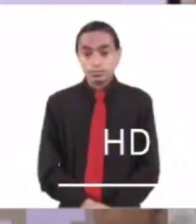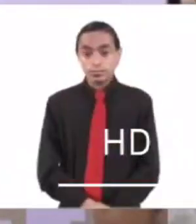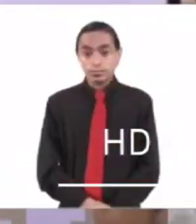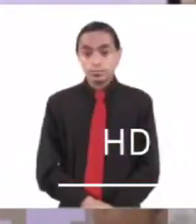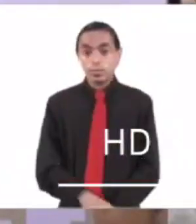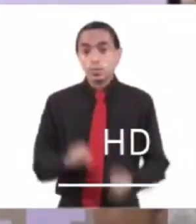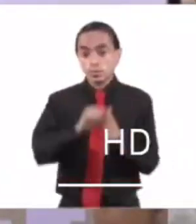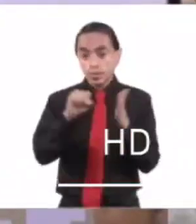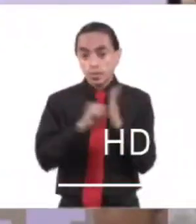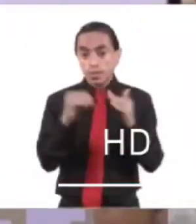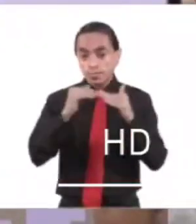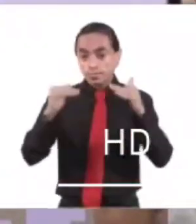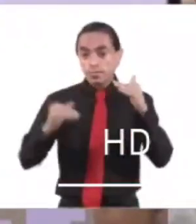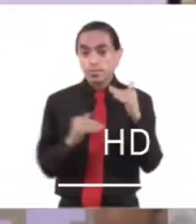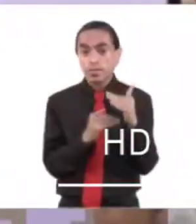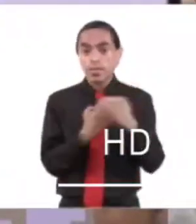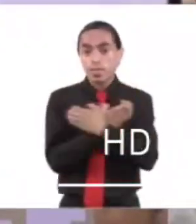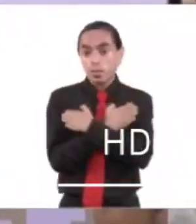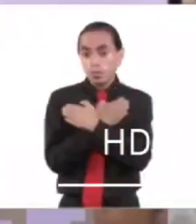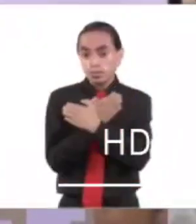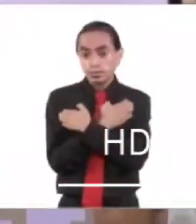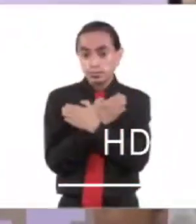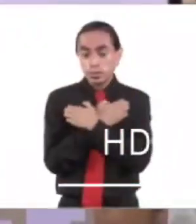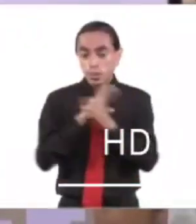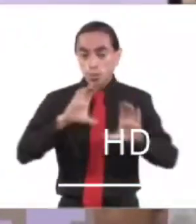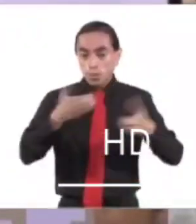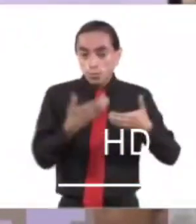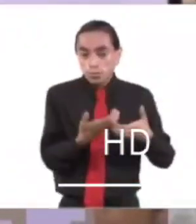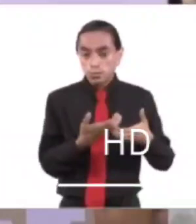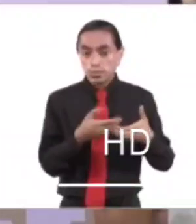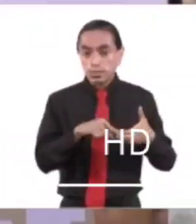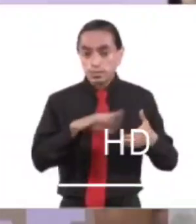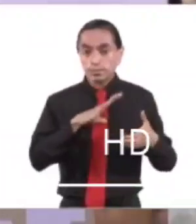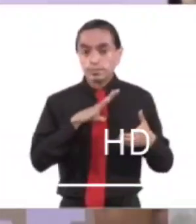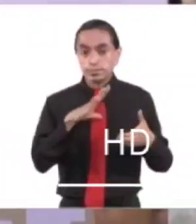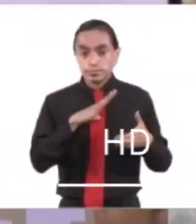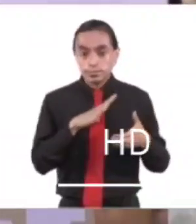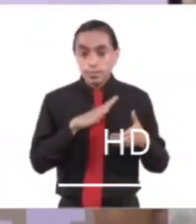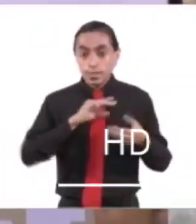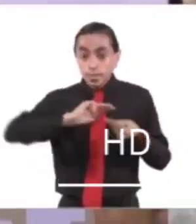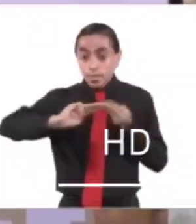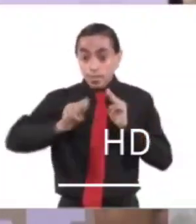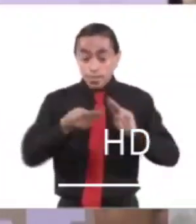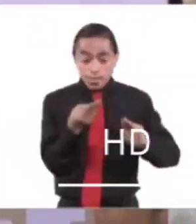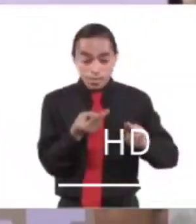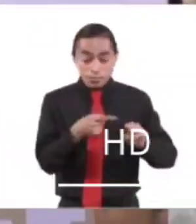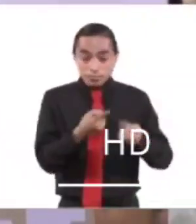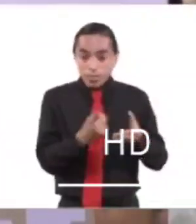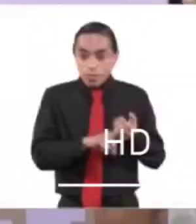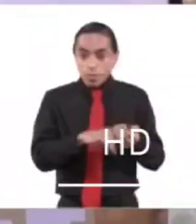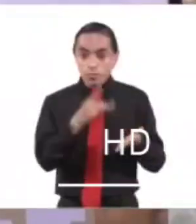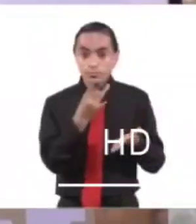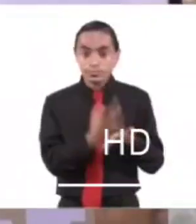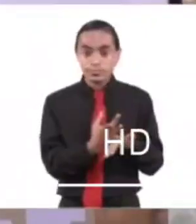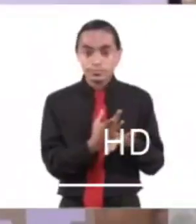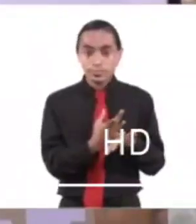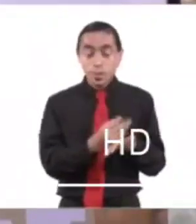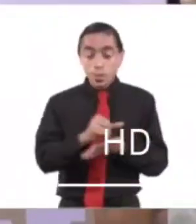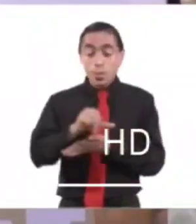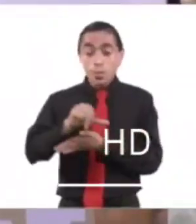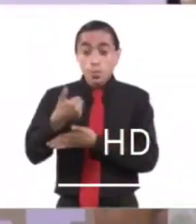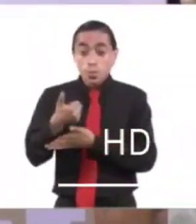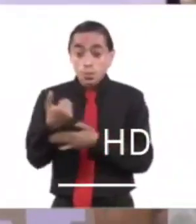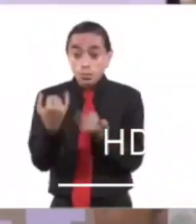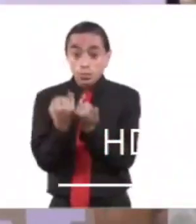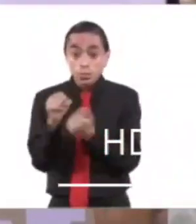de educación comunitaria de pilares único en el mundo. Único en el mundo. No hay